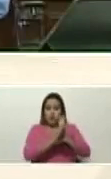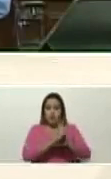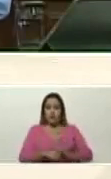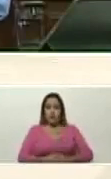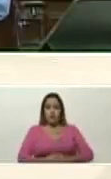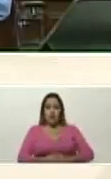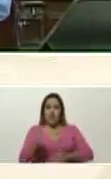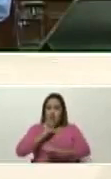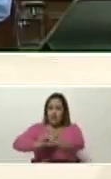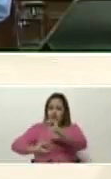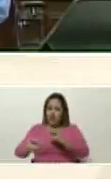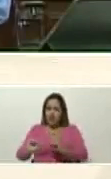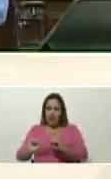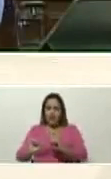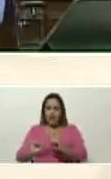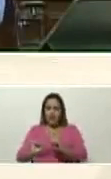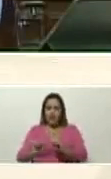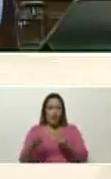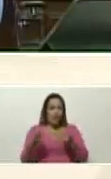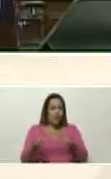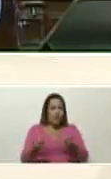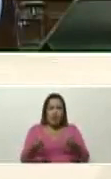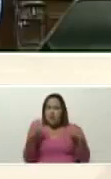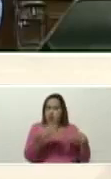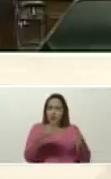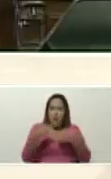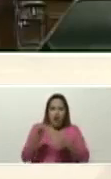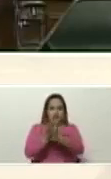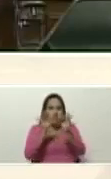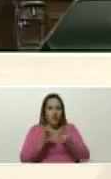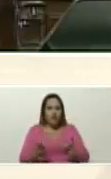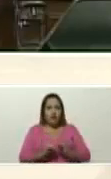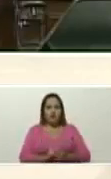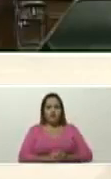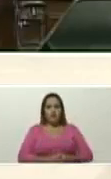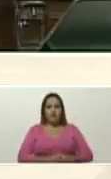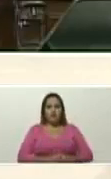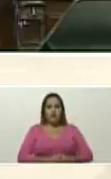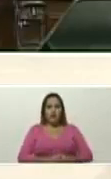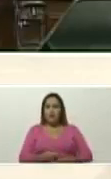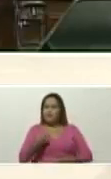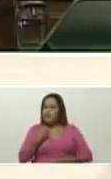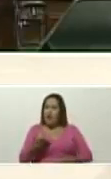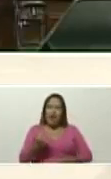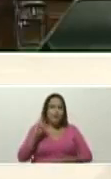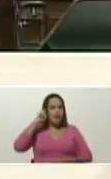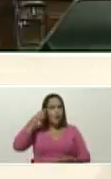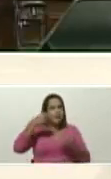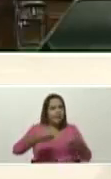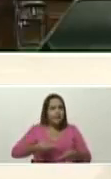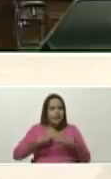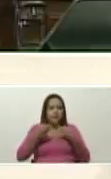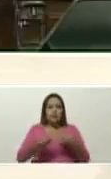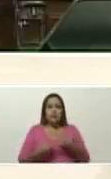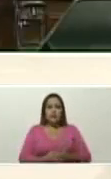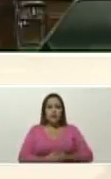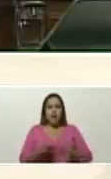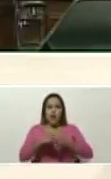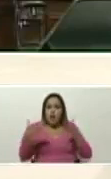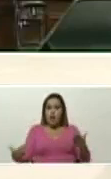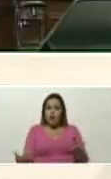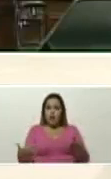la defendía así, con una naturalidad, una chispa. ¿Cómo lo extraño? Es uno de los grandes